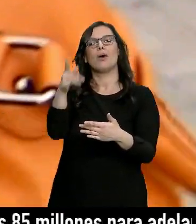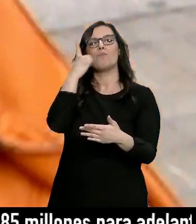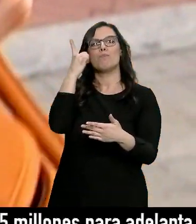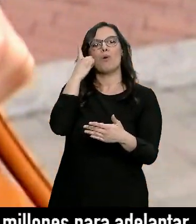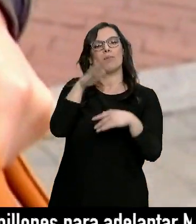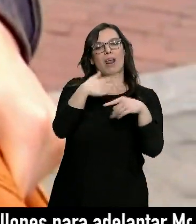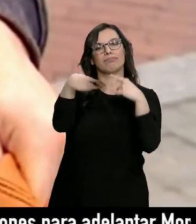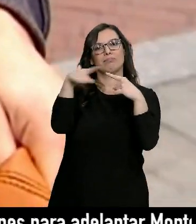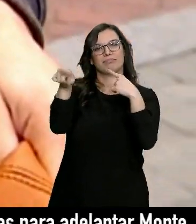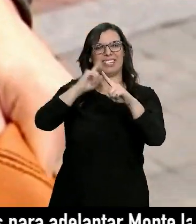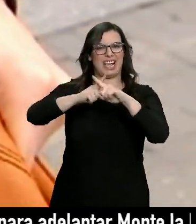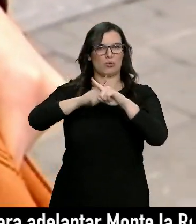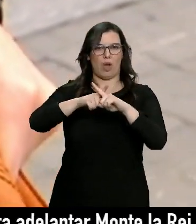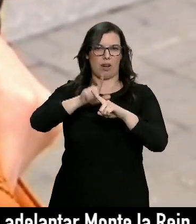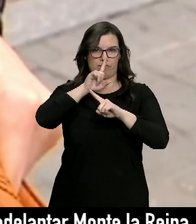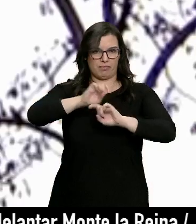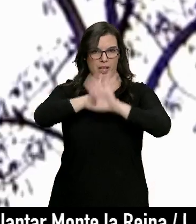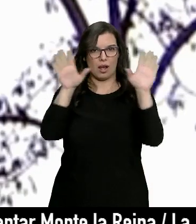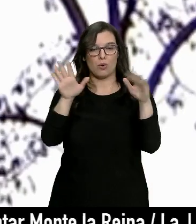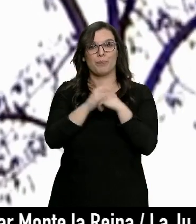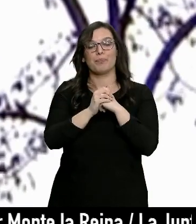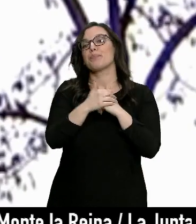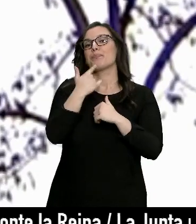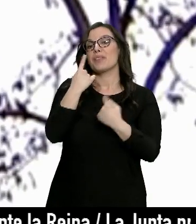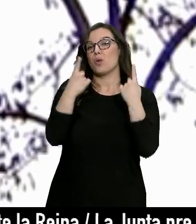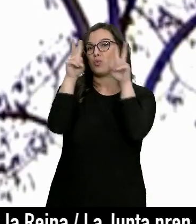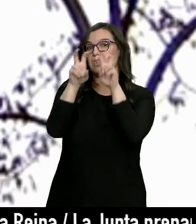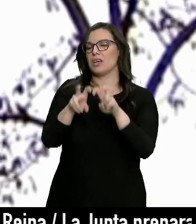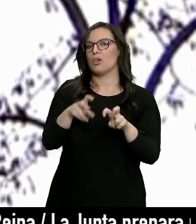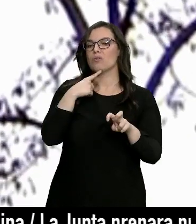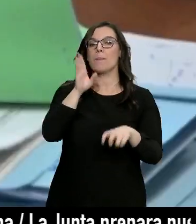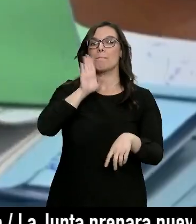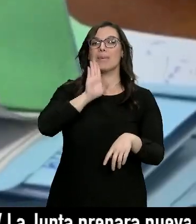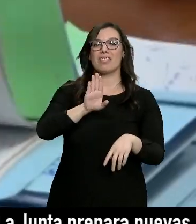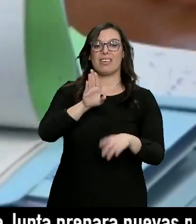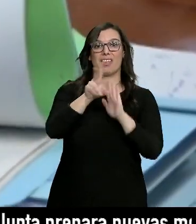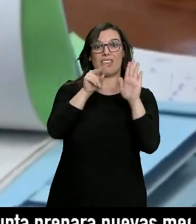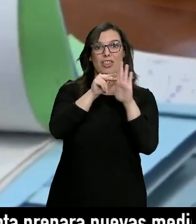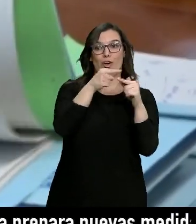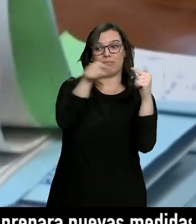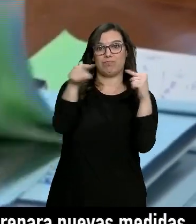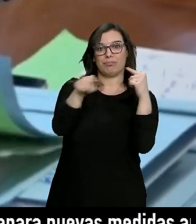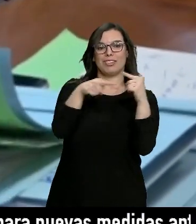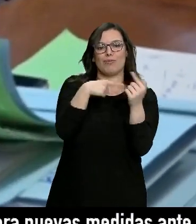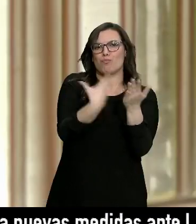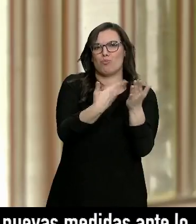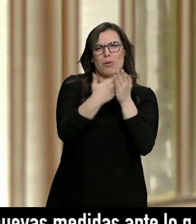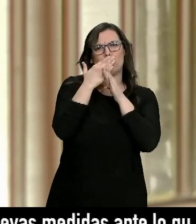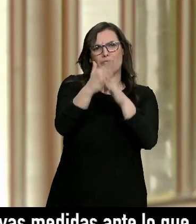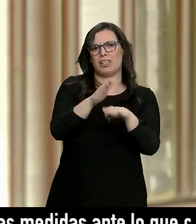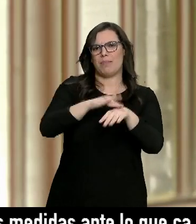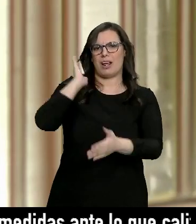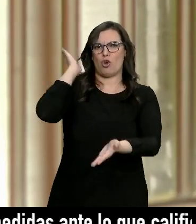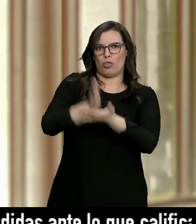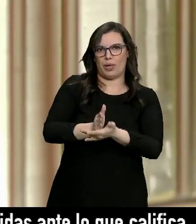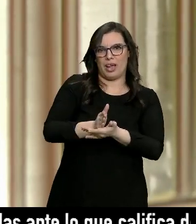intercambiar contenido sexual explícito. Según fuentes cercanas al caso, los vídeos pornográficos podrían ser la prueba definitiva para condenarle este viernes, aunque